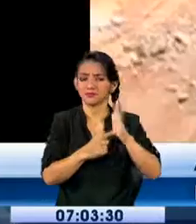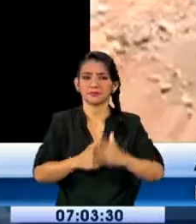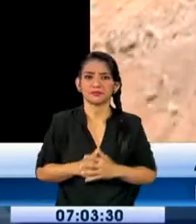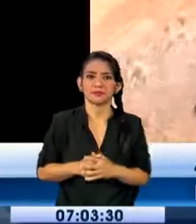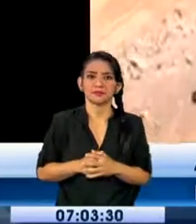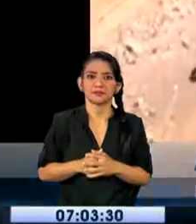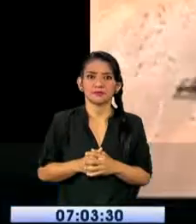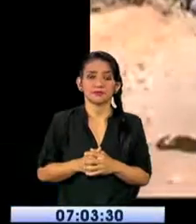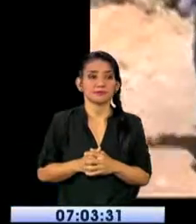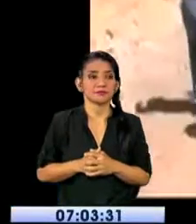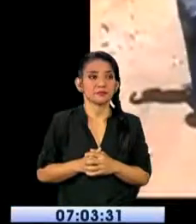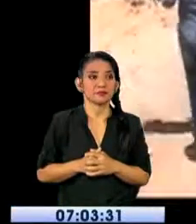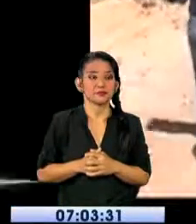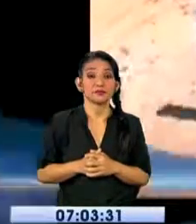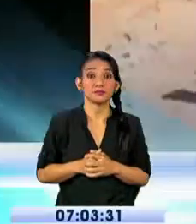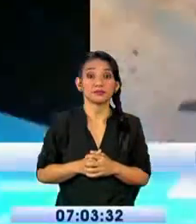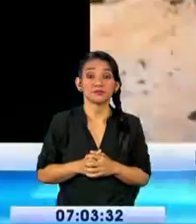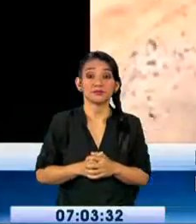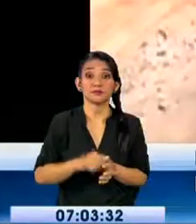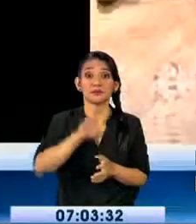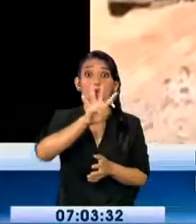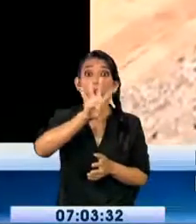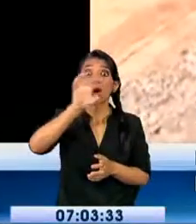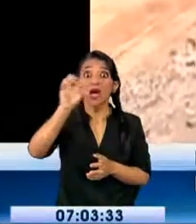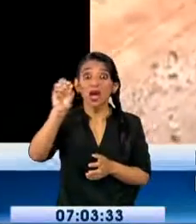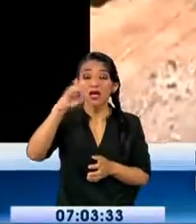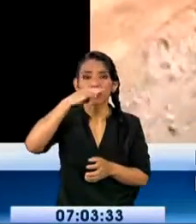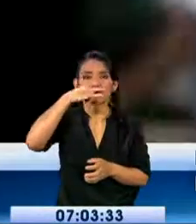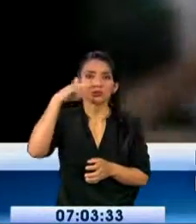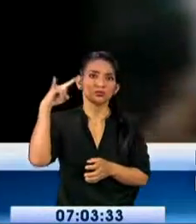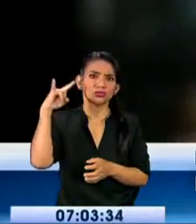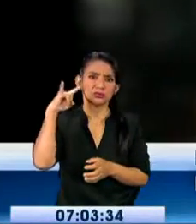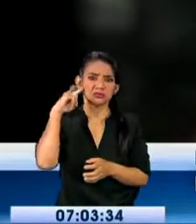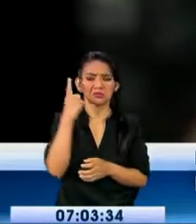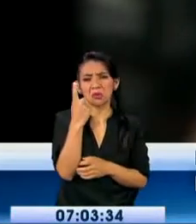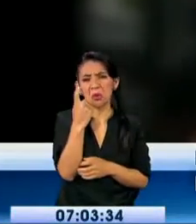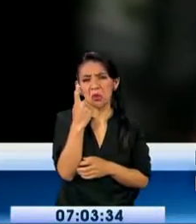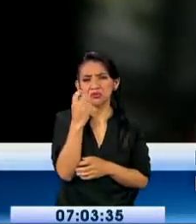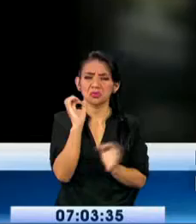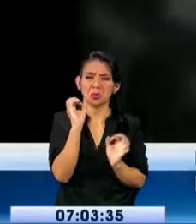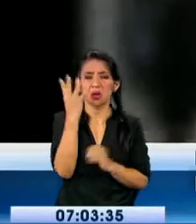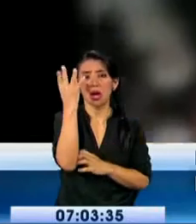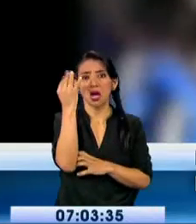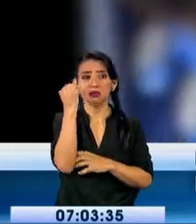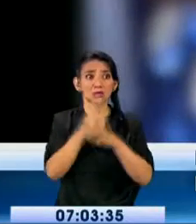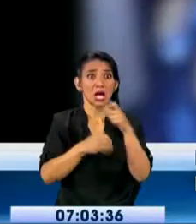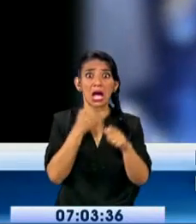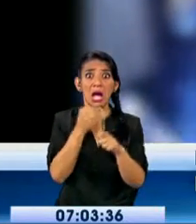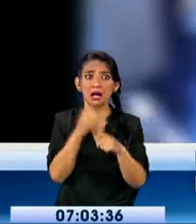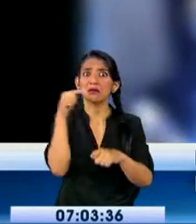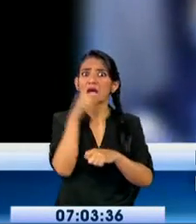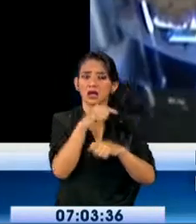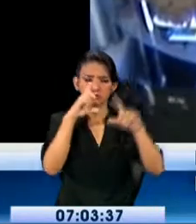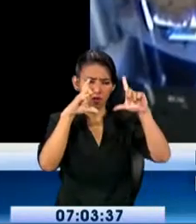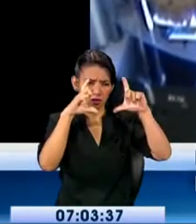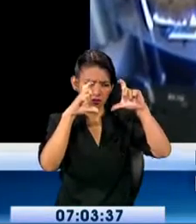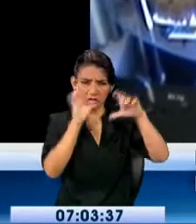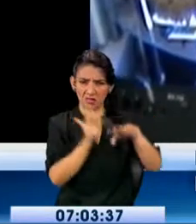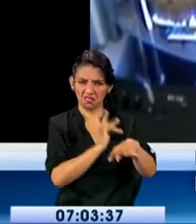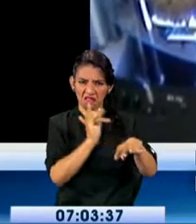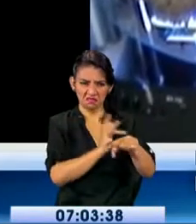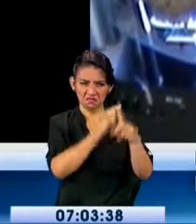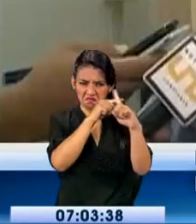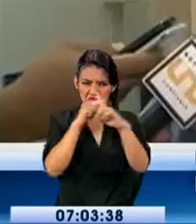cometiendo. Alrededor de 40 menores de edad que oscilaban entre los 11 y 14 años serían las perjudicadas por esta